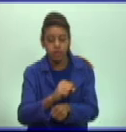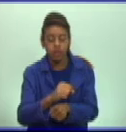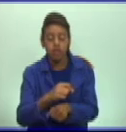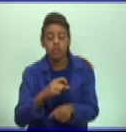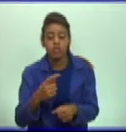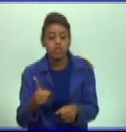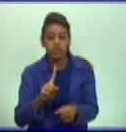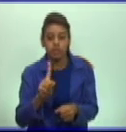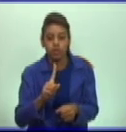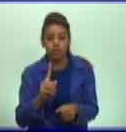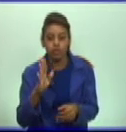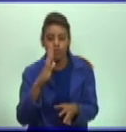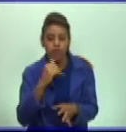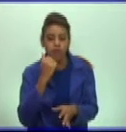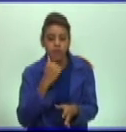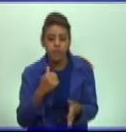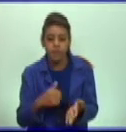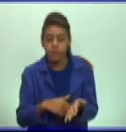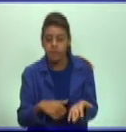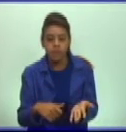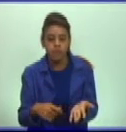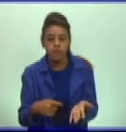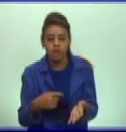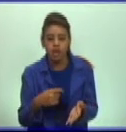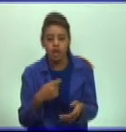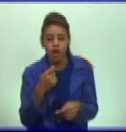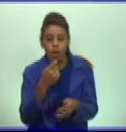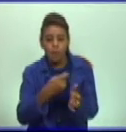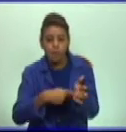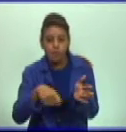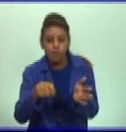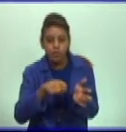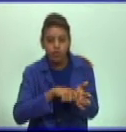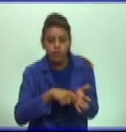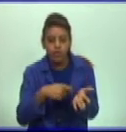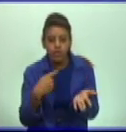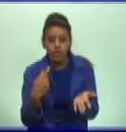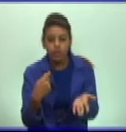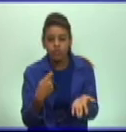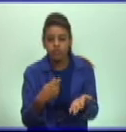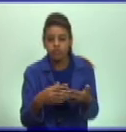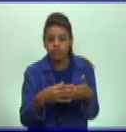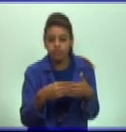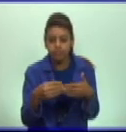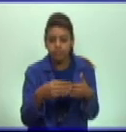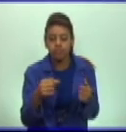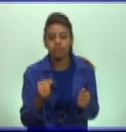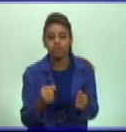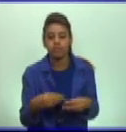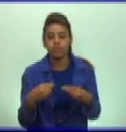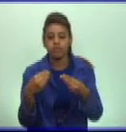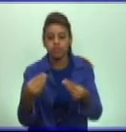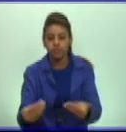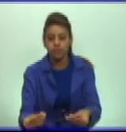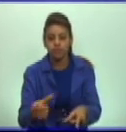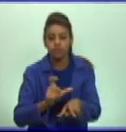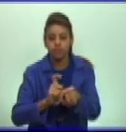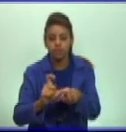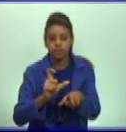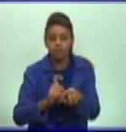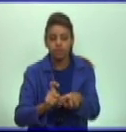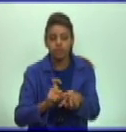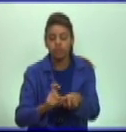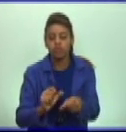divisa y se recauda esa moneda en las tiendas que se crean para ello. Y se entregaron tierras para crear las